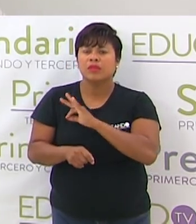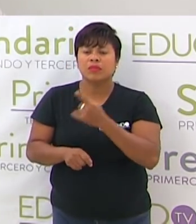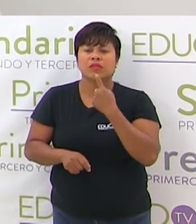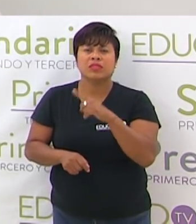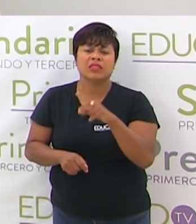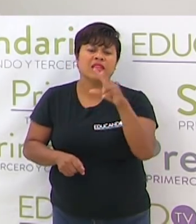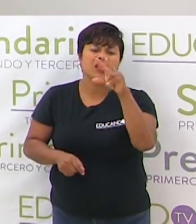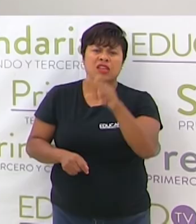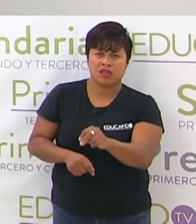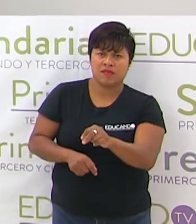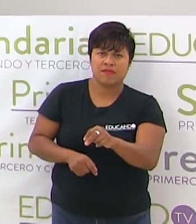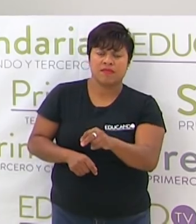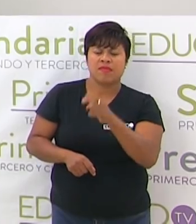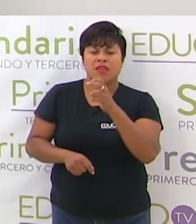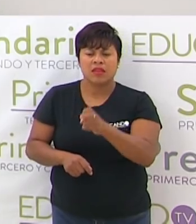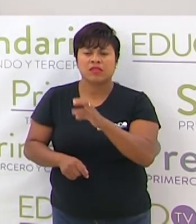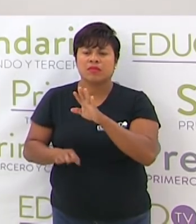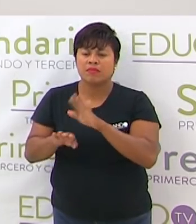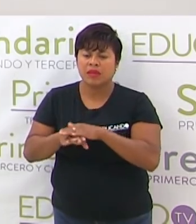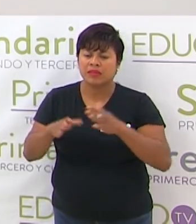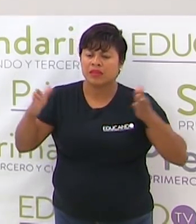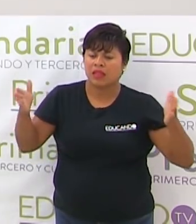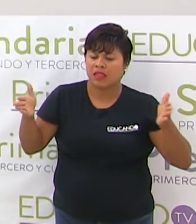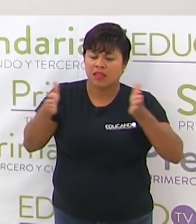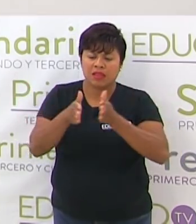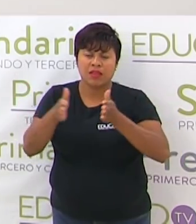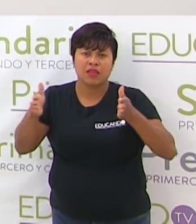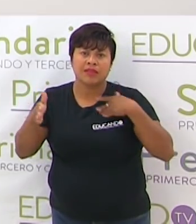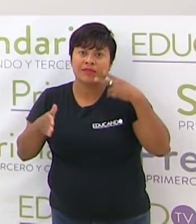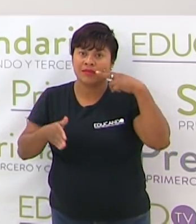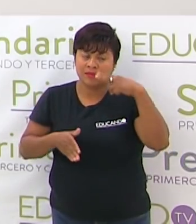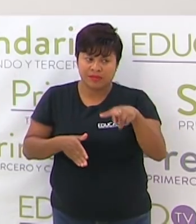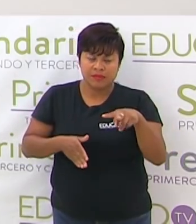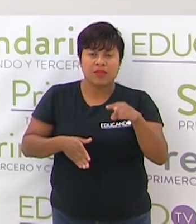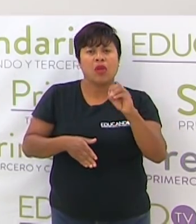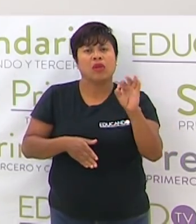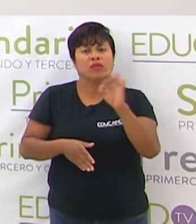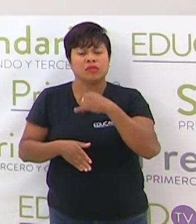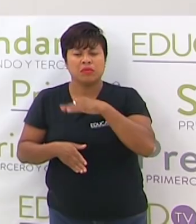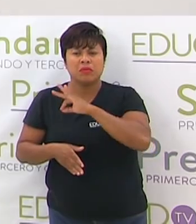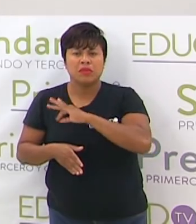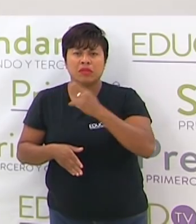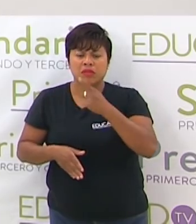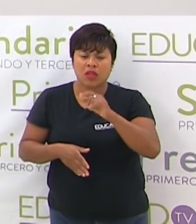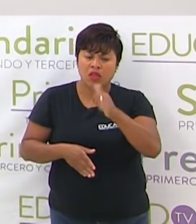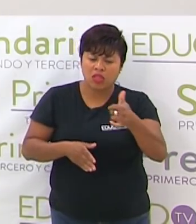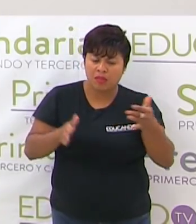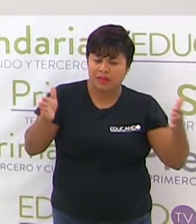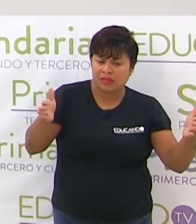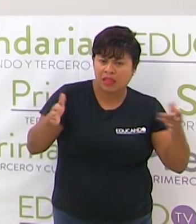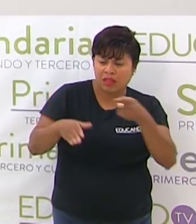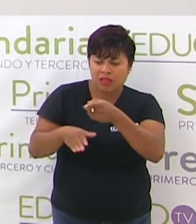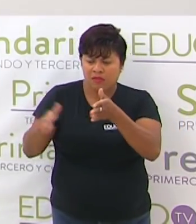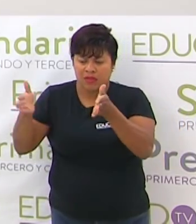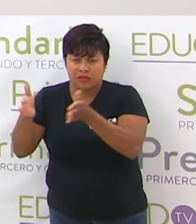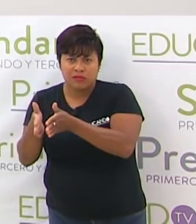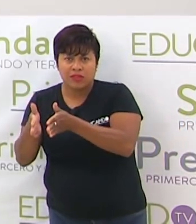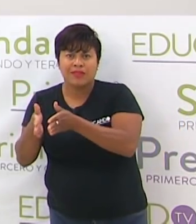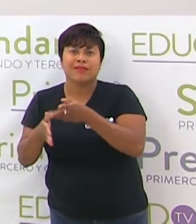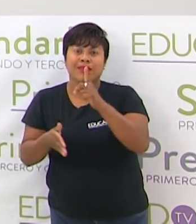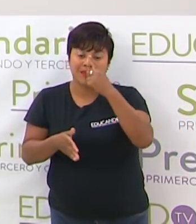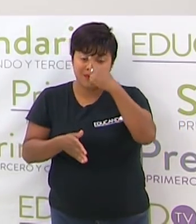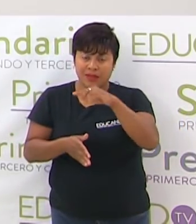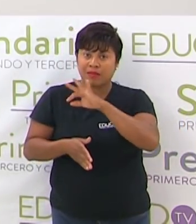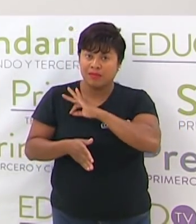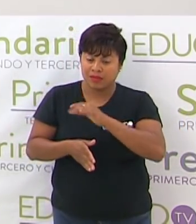decir, no, es que yo veo más grande a esta que a las otras, ¿verdad? O puedo decir, esta es más grande que esta.